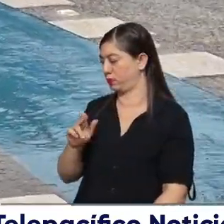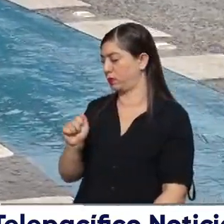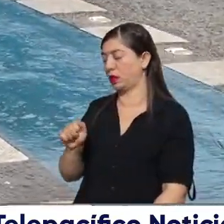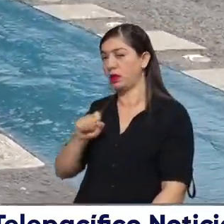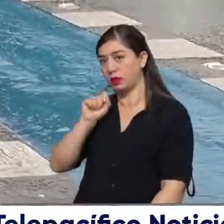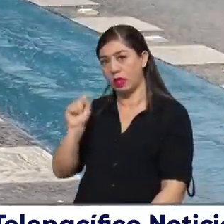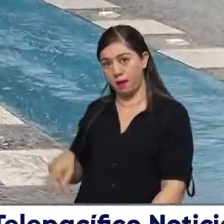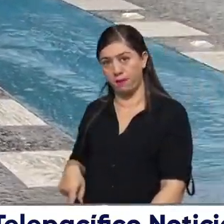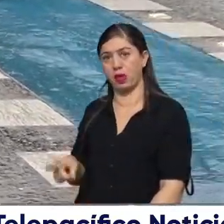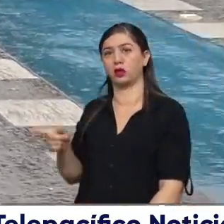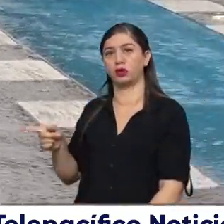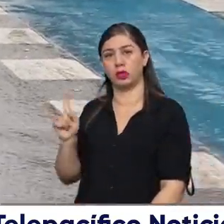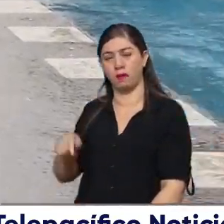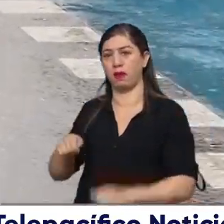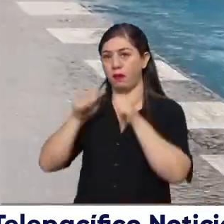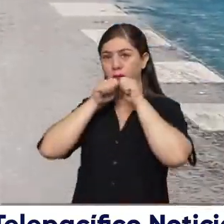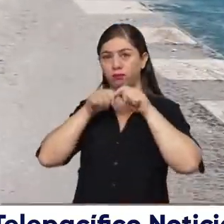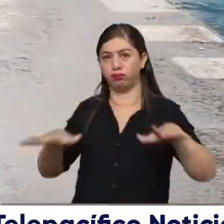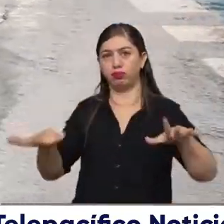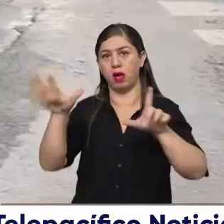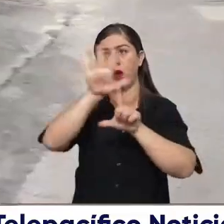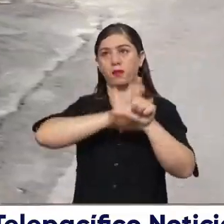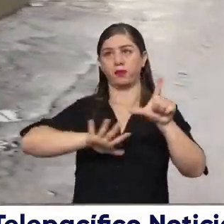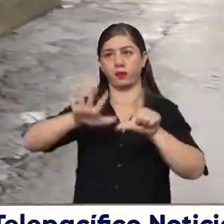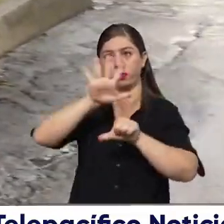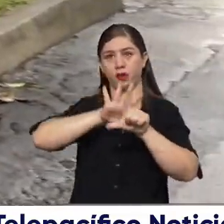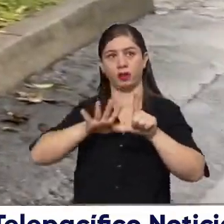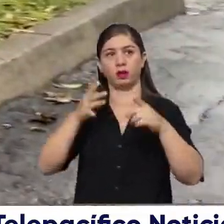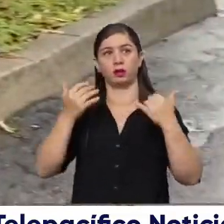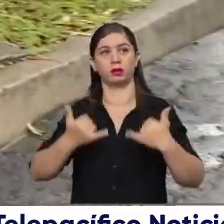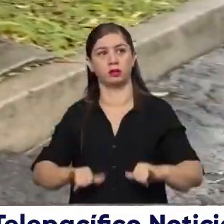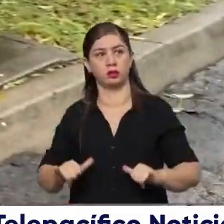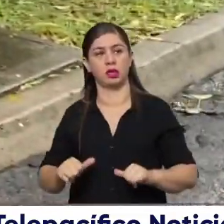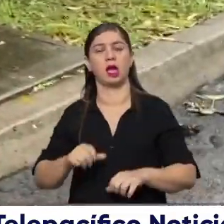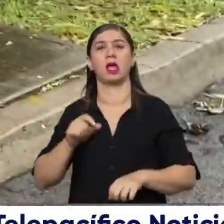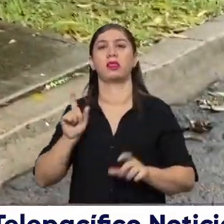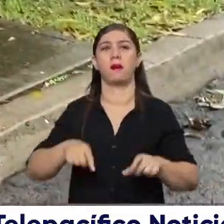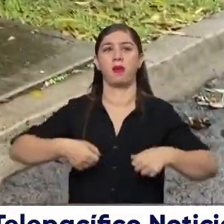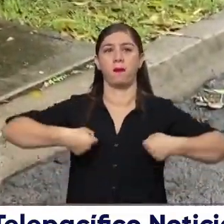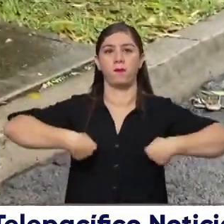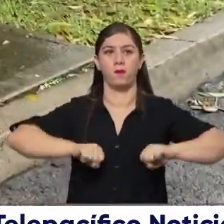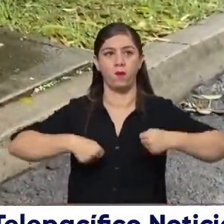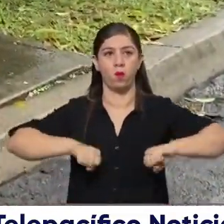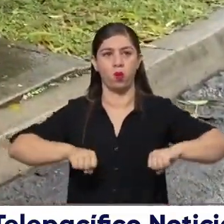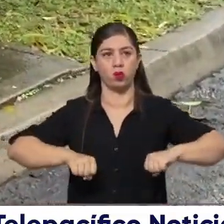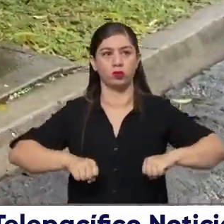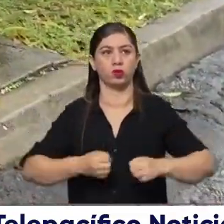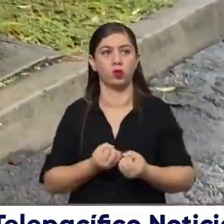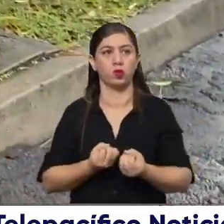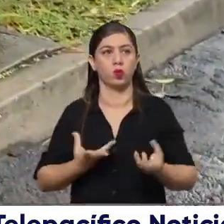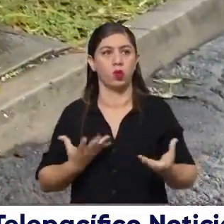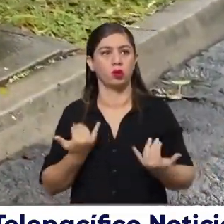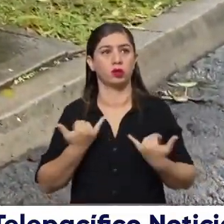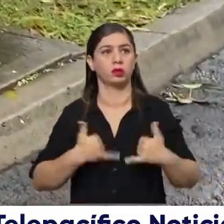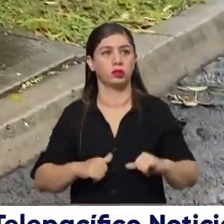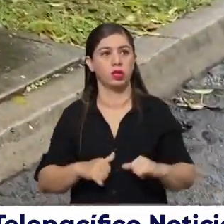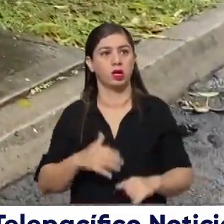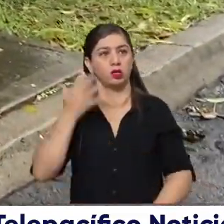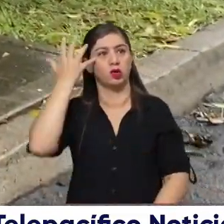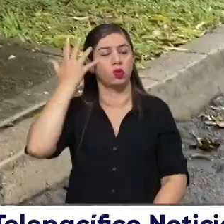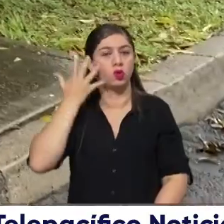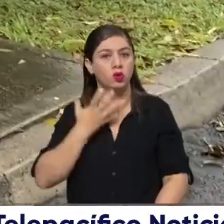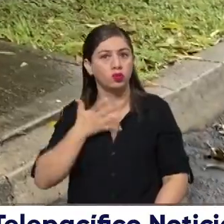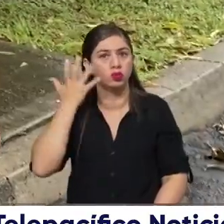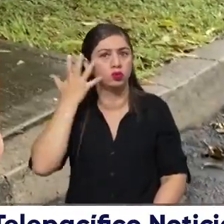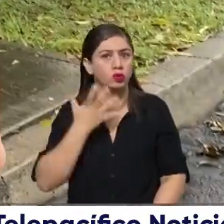últimos días pues también sin subir al por bloquear esta vía a los motociclistas cuántas agresiones recibiste a diario